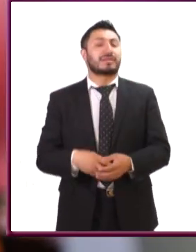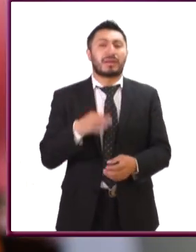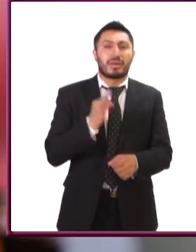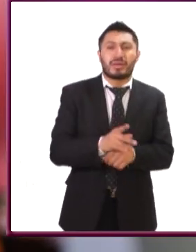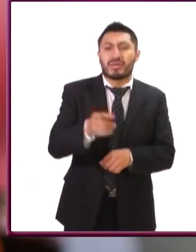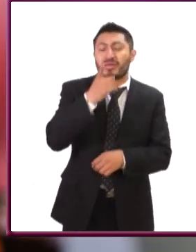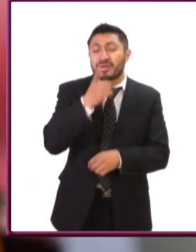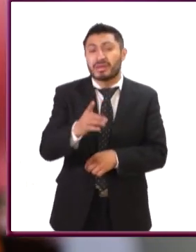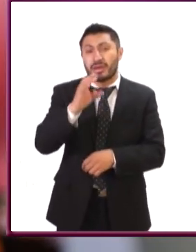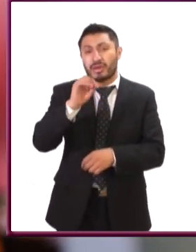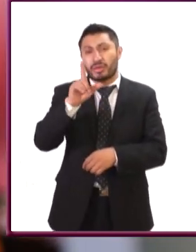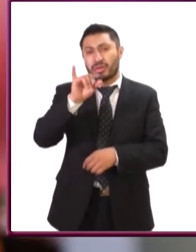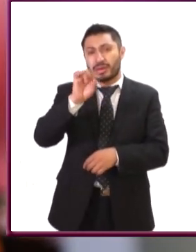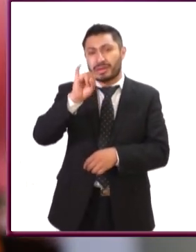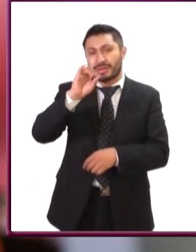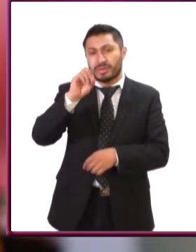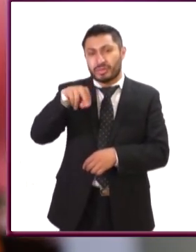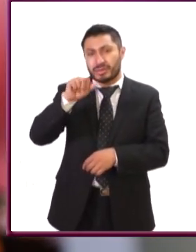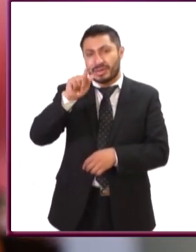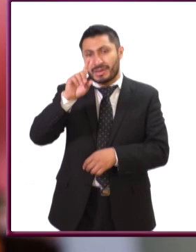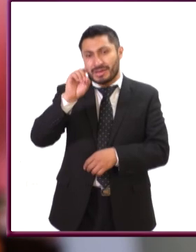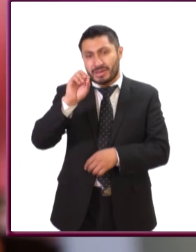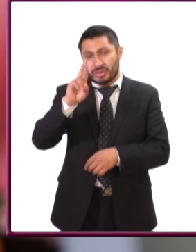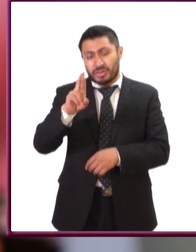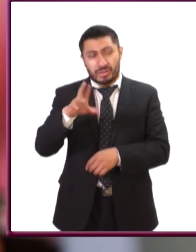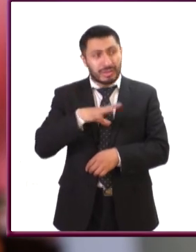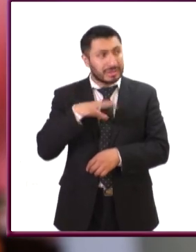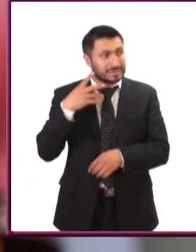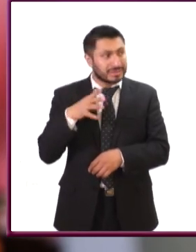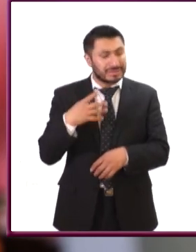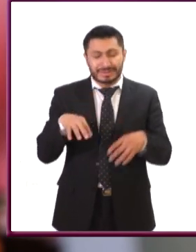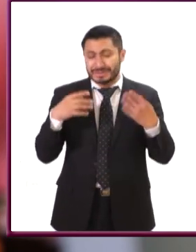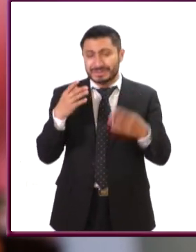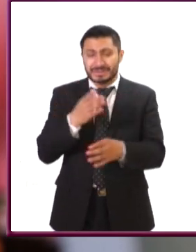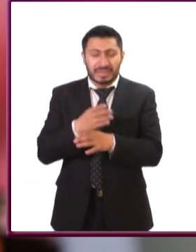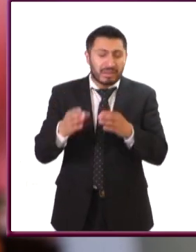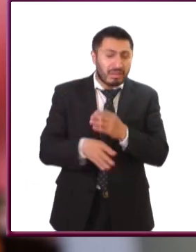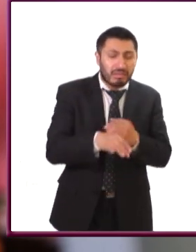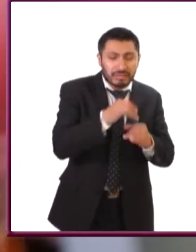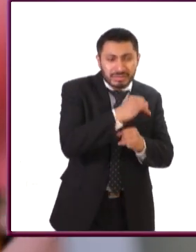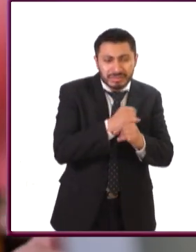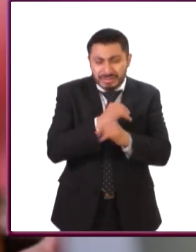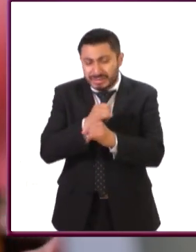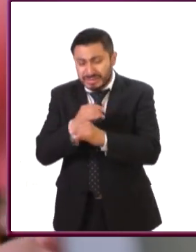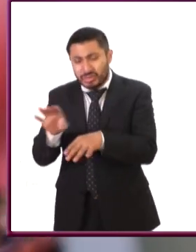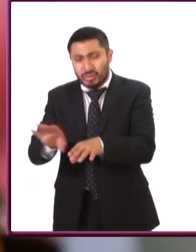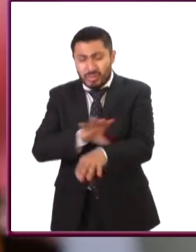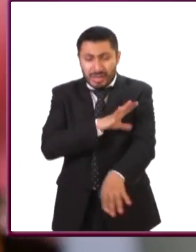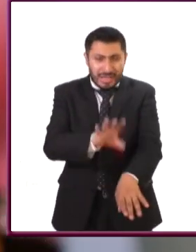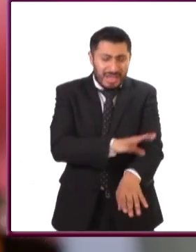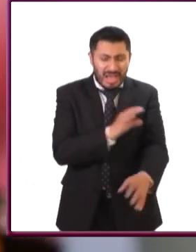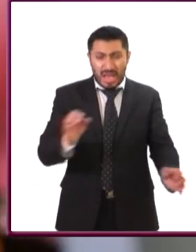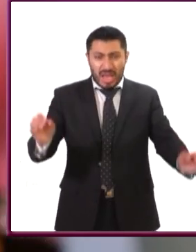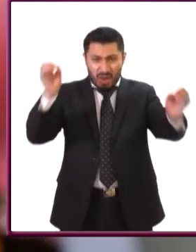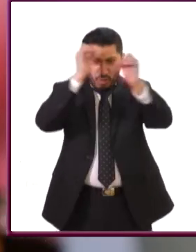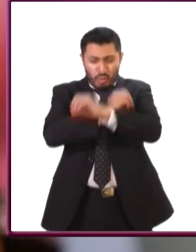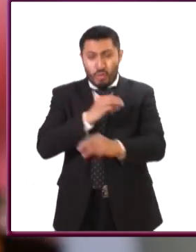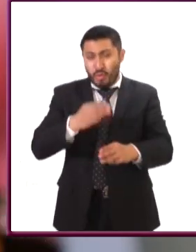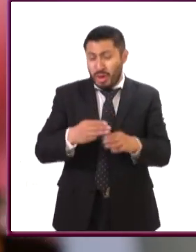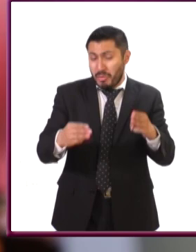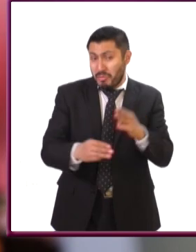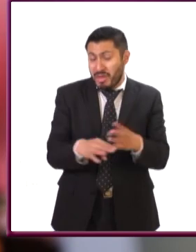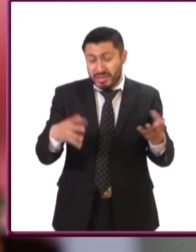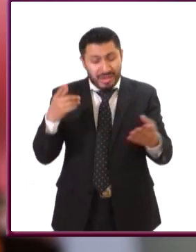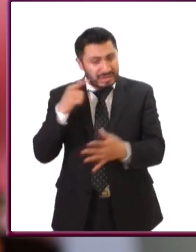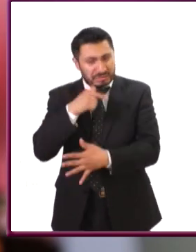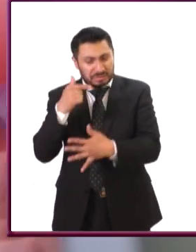que ahorita que hablas de colisionador, se me viene a la mente el CERN, ¿no? Invariablemente. Y en el CERN se hace investigación de energía oscura